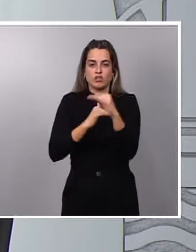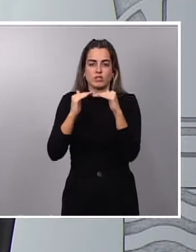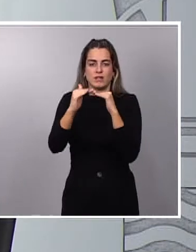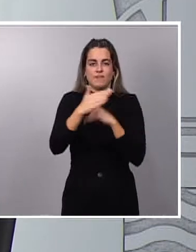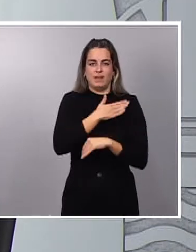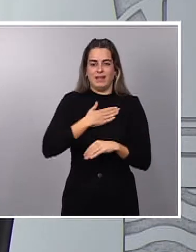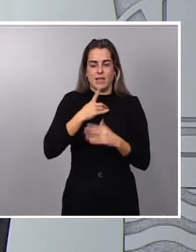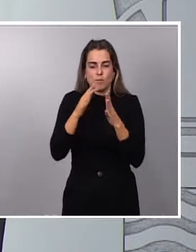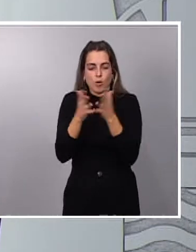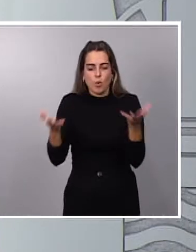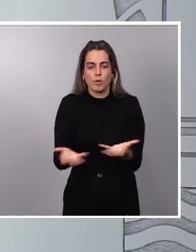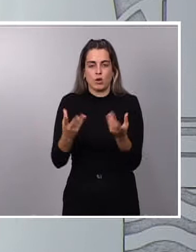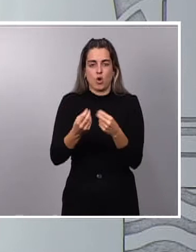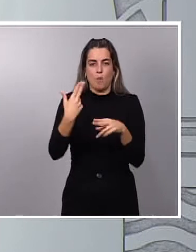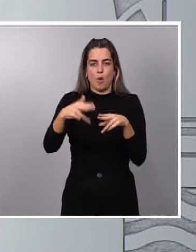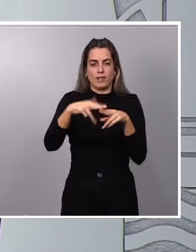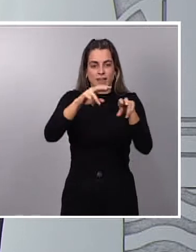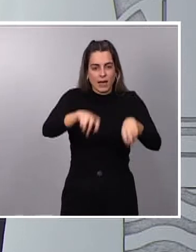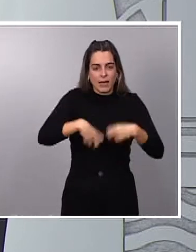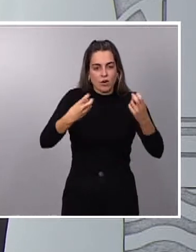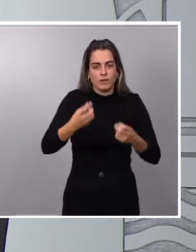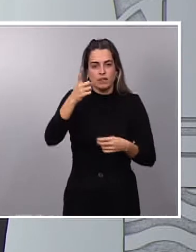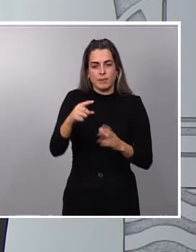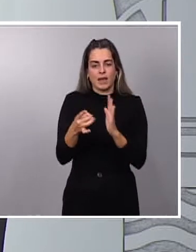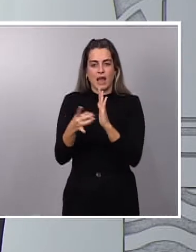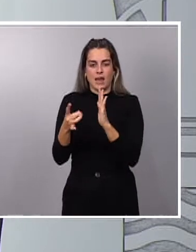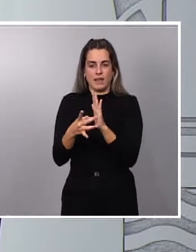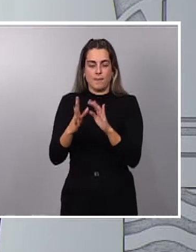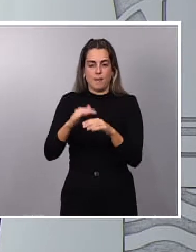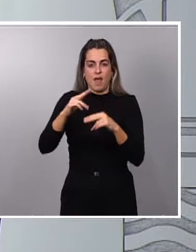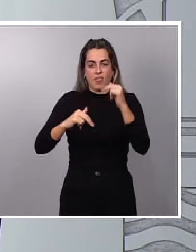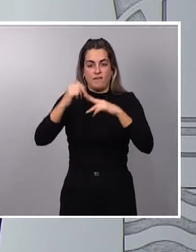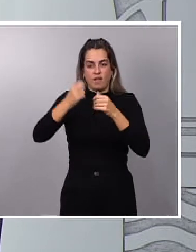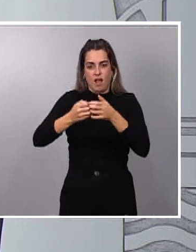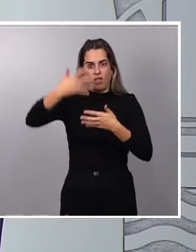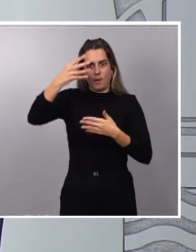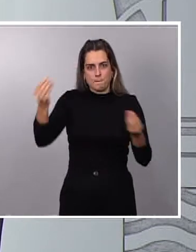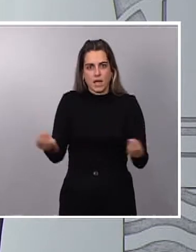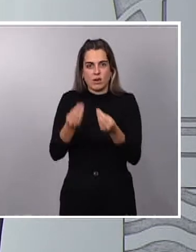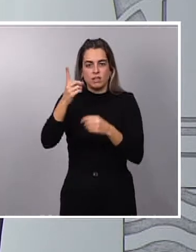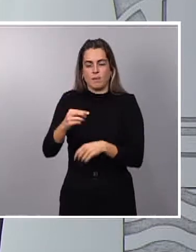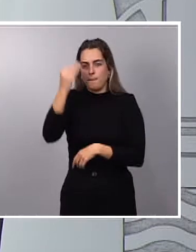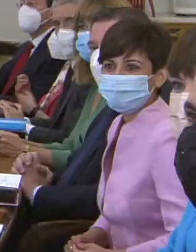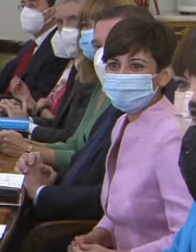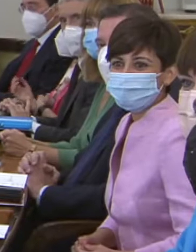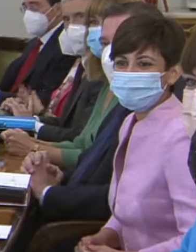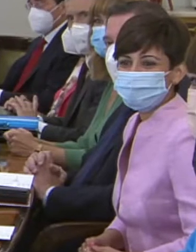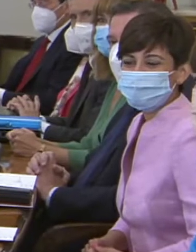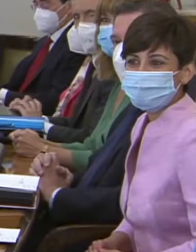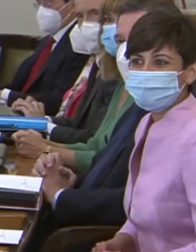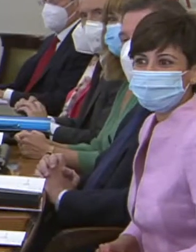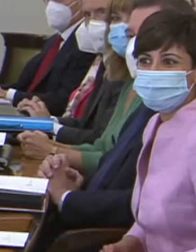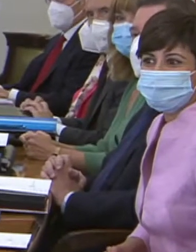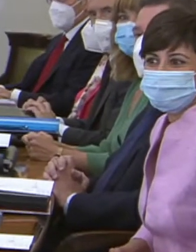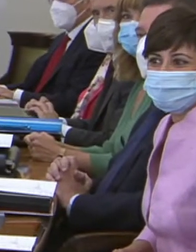las políticas de renovación, la mejora de la calidad en la edificación y la protección al patrimonio cultural y natural. Adaptar la